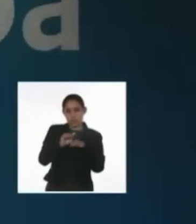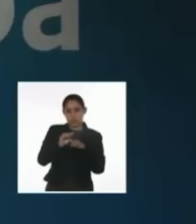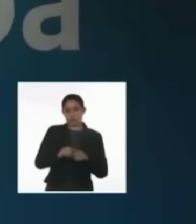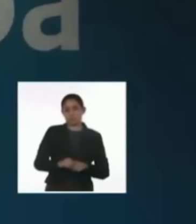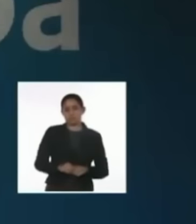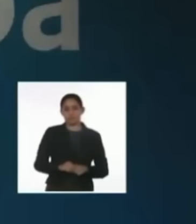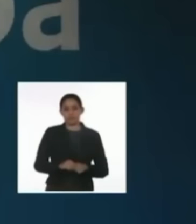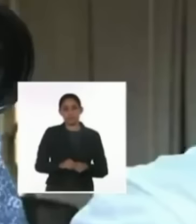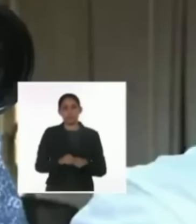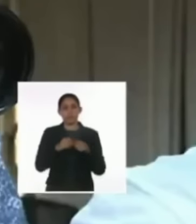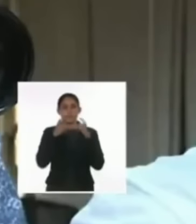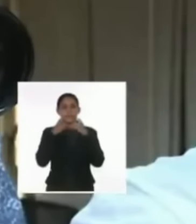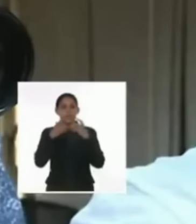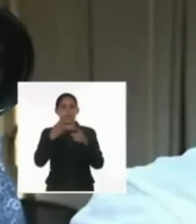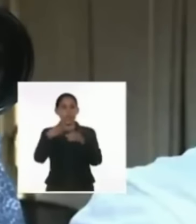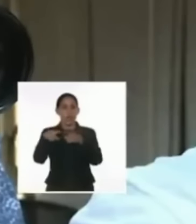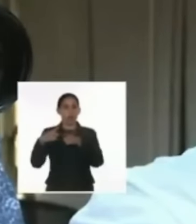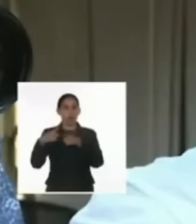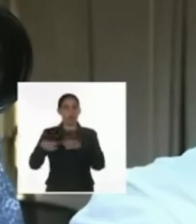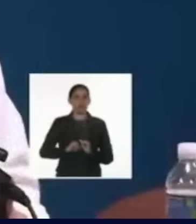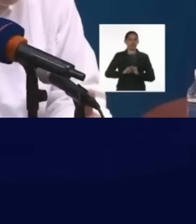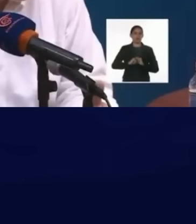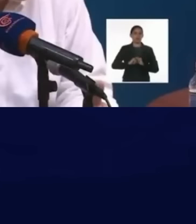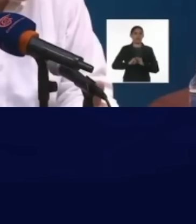que requerirá de otras medidas